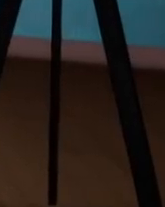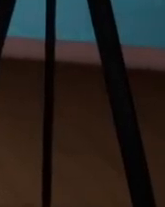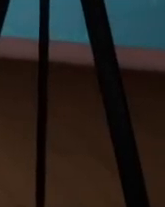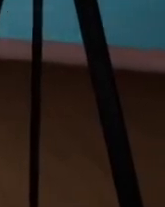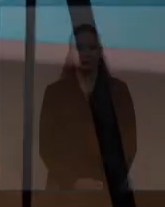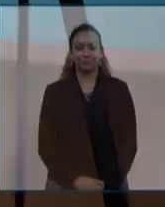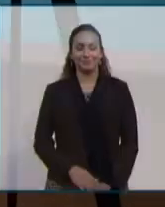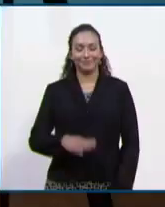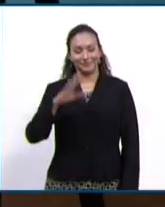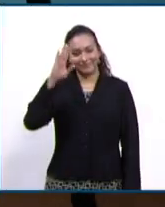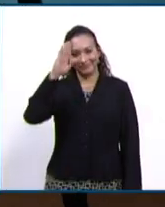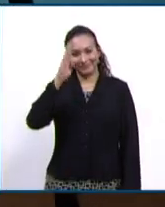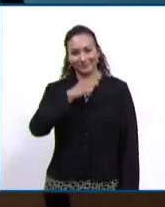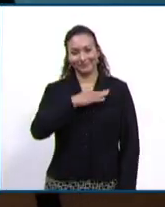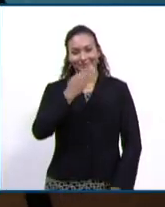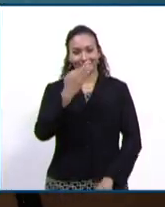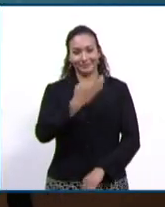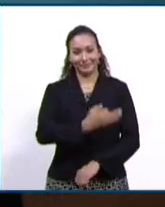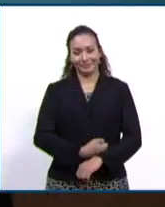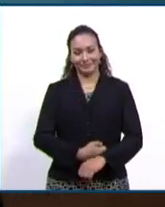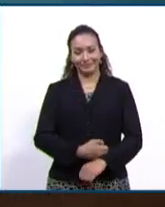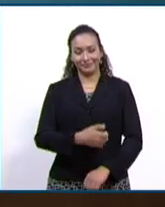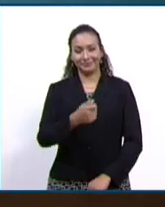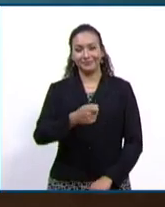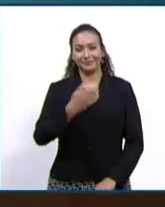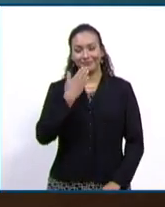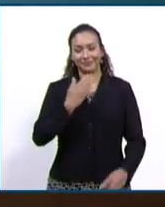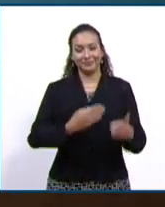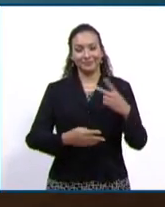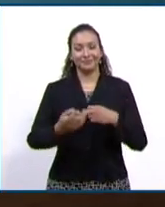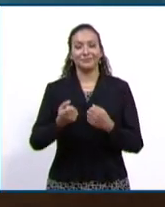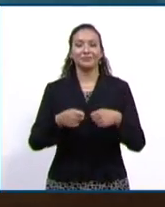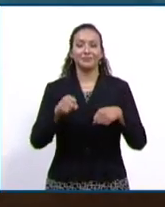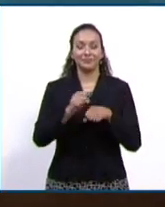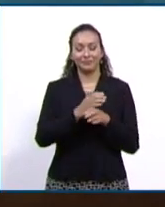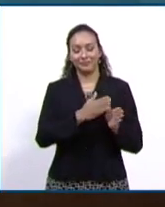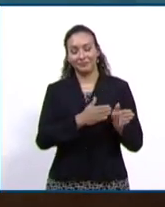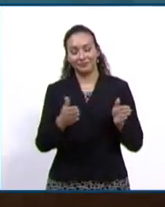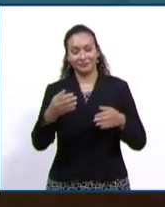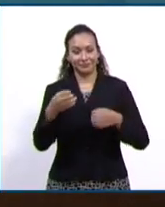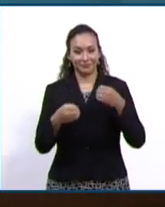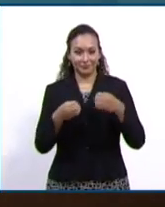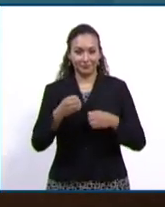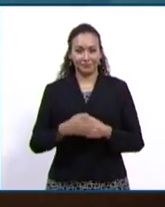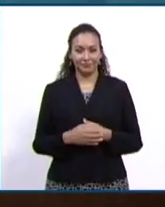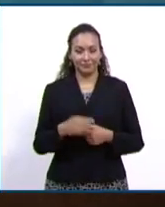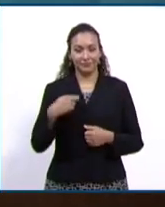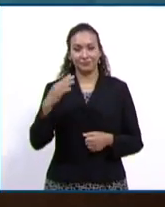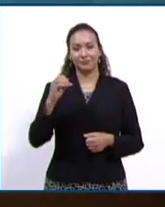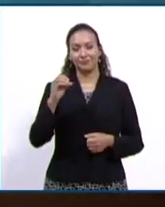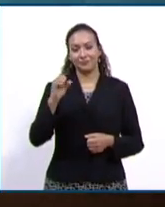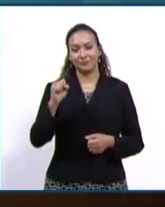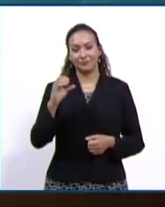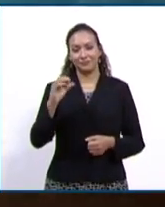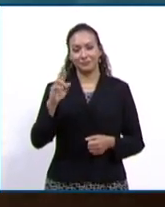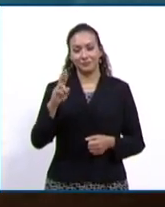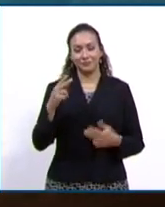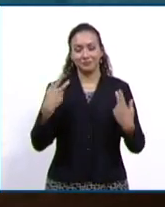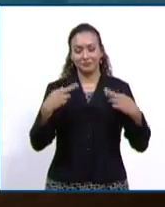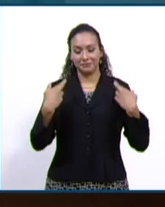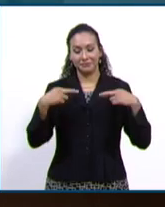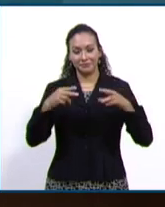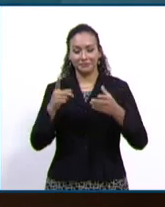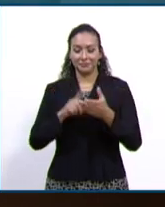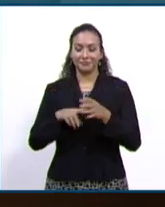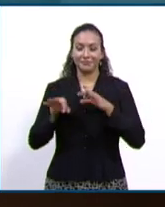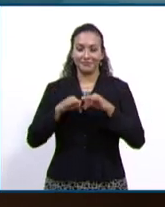Hola, ¿qué tal? ¿Cómo le va? Qué gusto saludarle. Bienvenido a Semanario Judicial. Soy Óscar González y a nombre de todo este equipo de trabajo